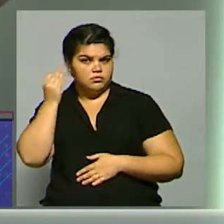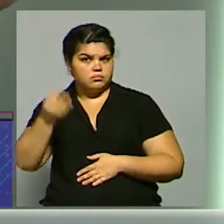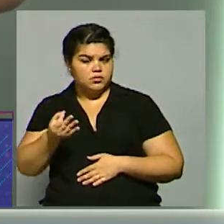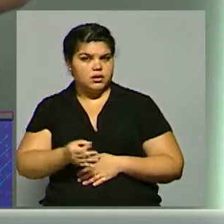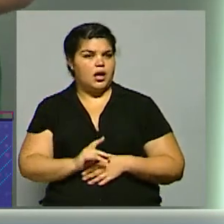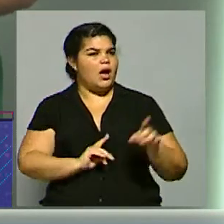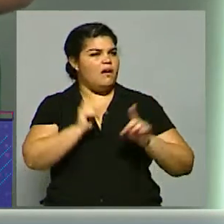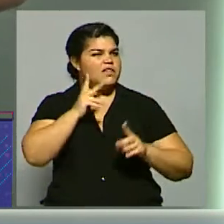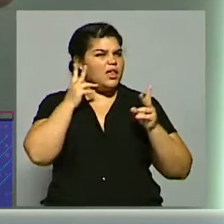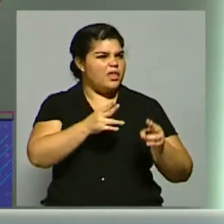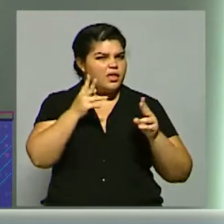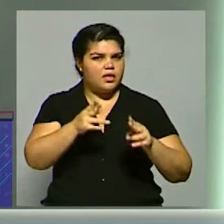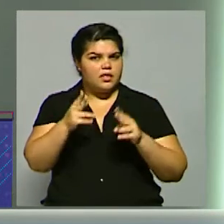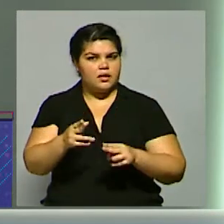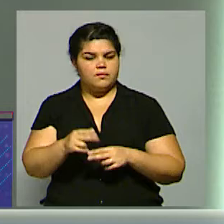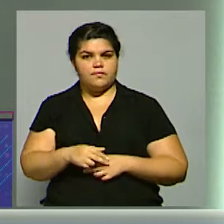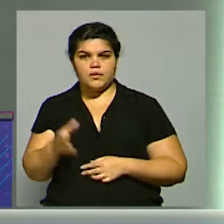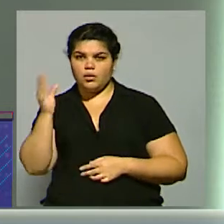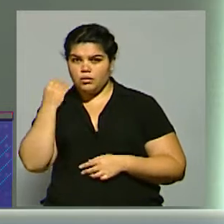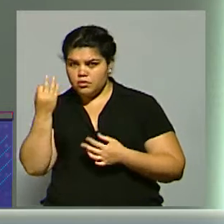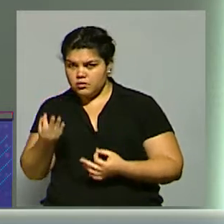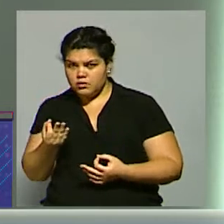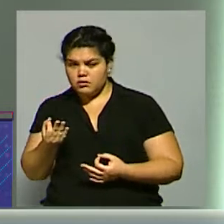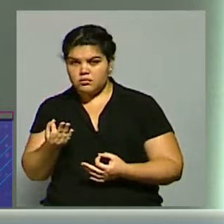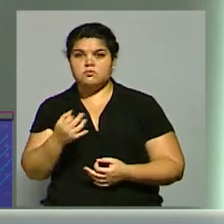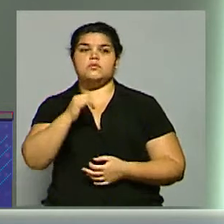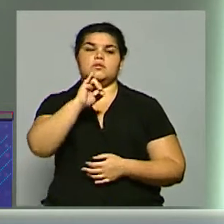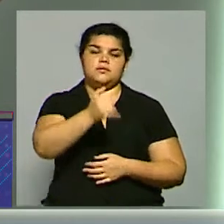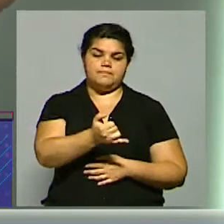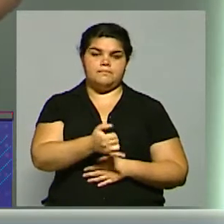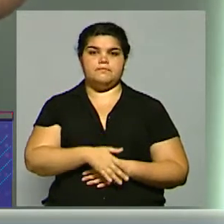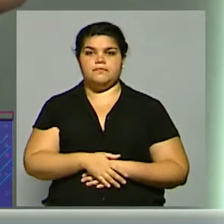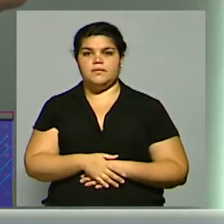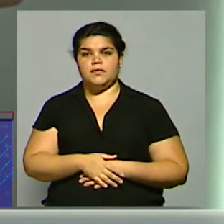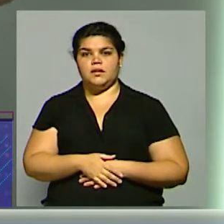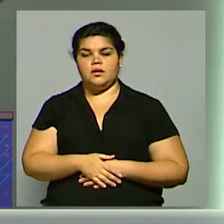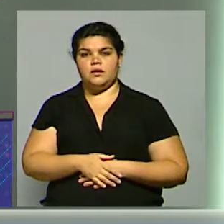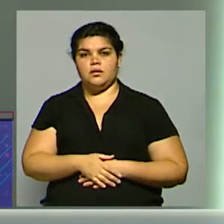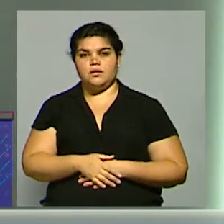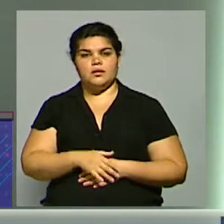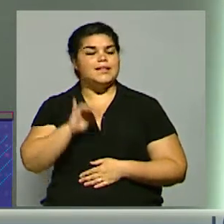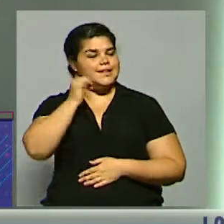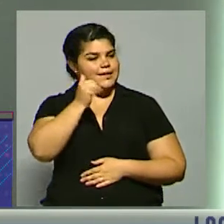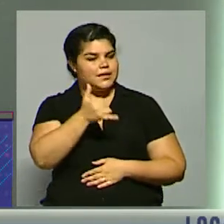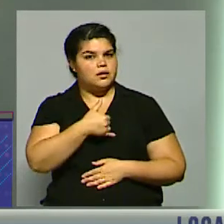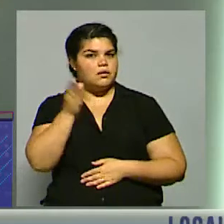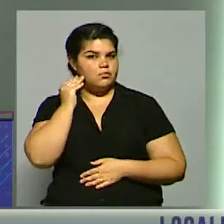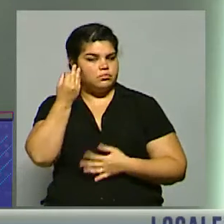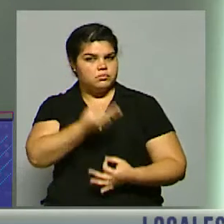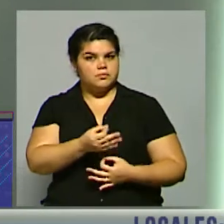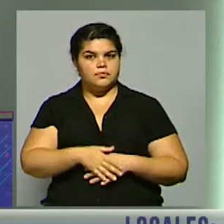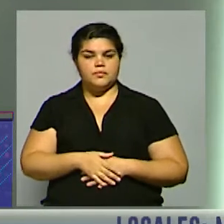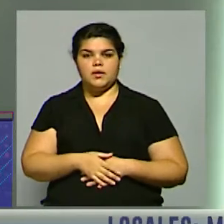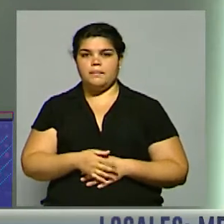no los escucho a ustedes. ¿Ahí nos escucha? Sí. Ahora sí. Ángela, la pregunta... Ahora sí, perfecto. Ángela, la pregunta